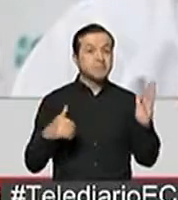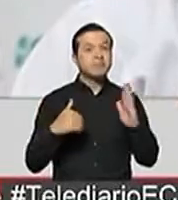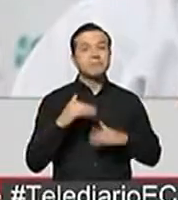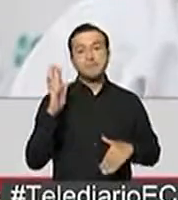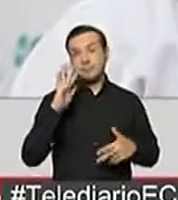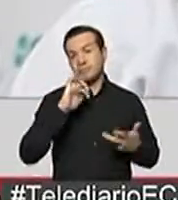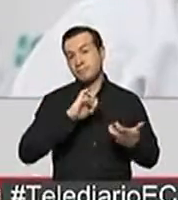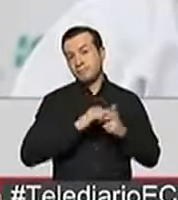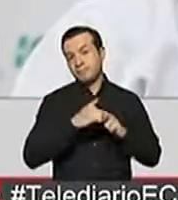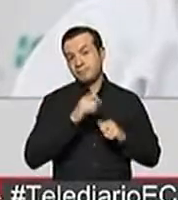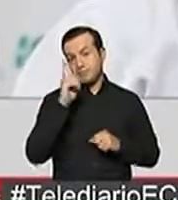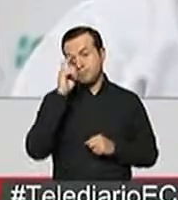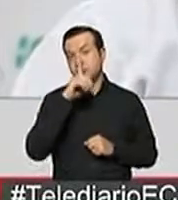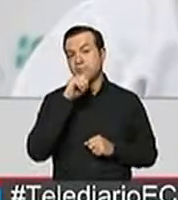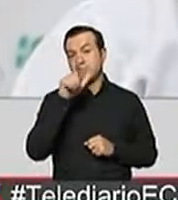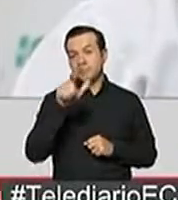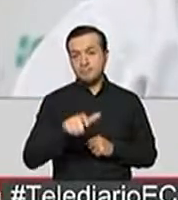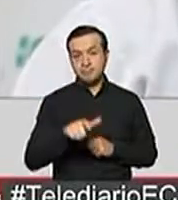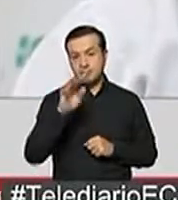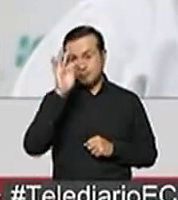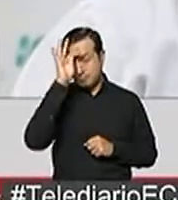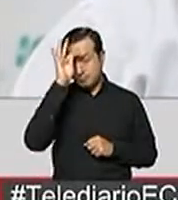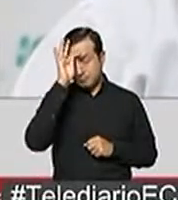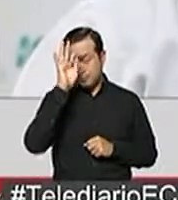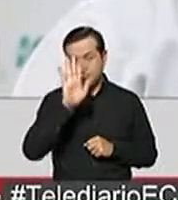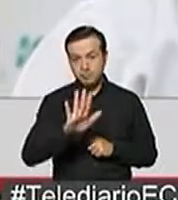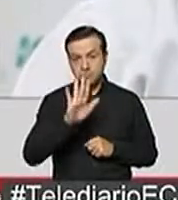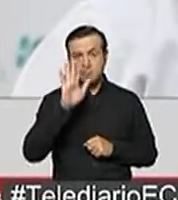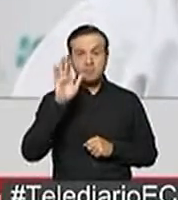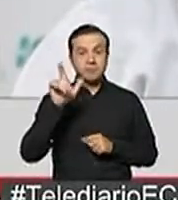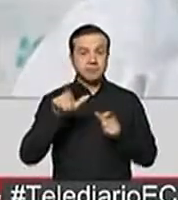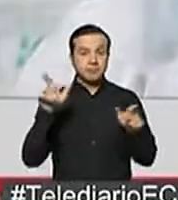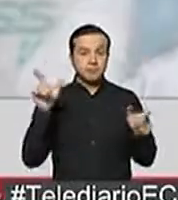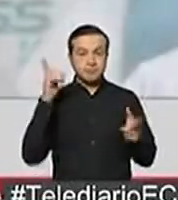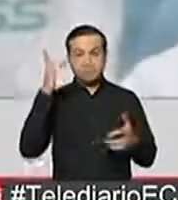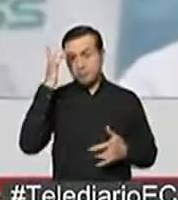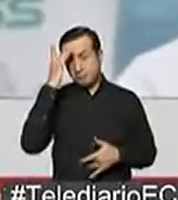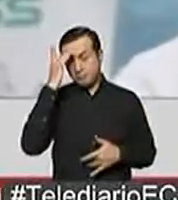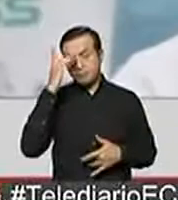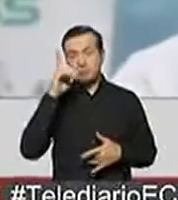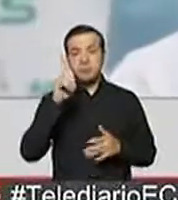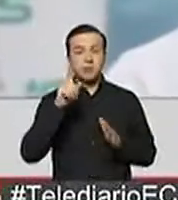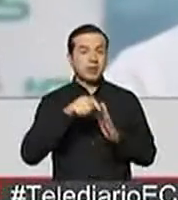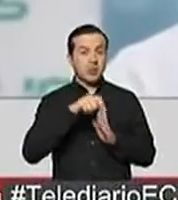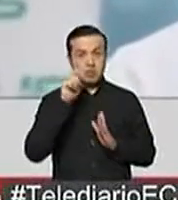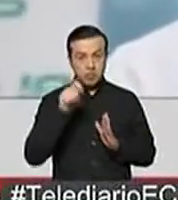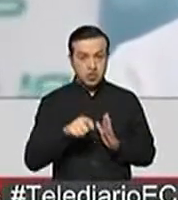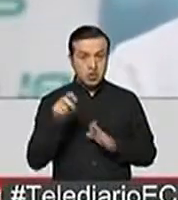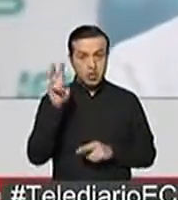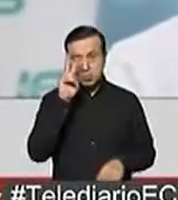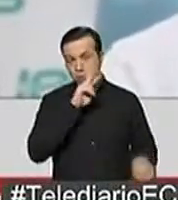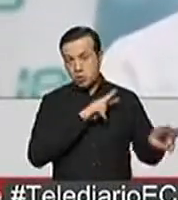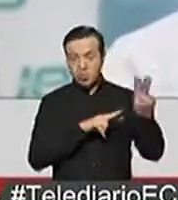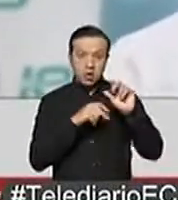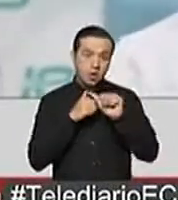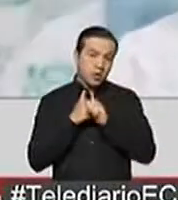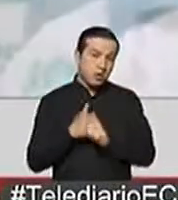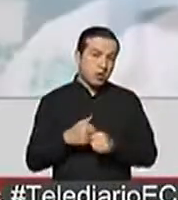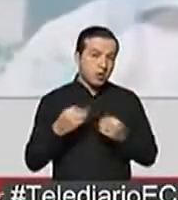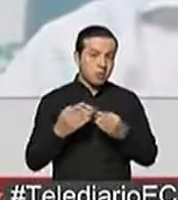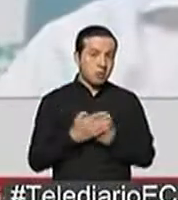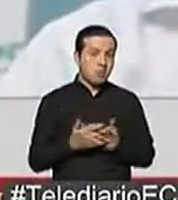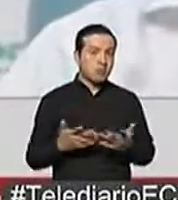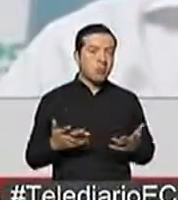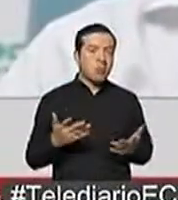afectado de esto es la Casa de Salud y los propios pacientes. Poner un abogado para que haga un seguimiento estricto